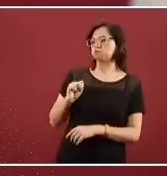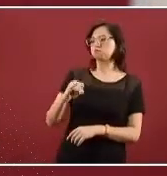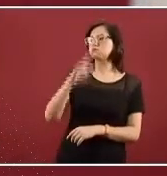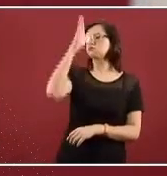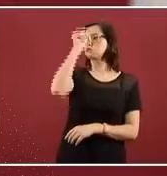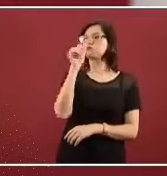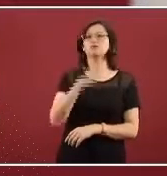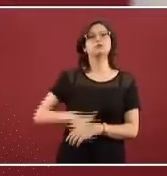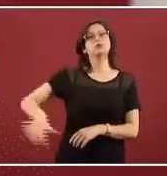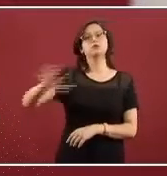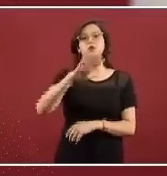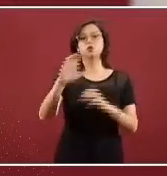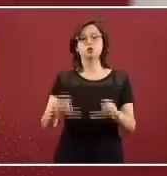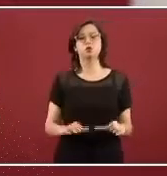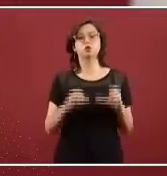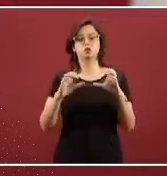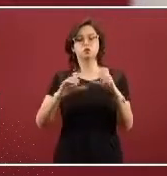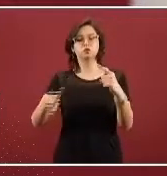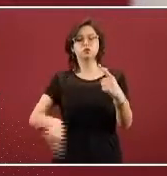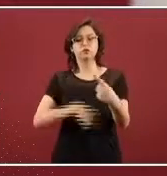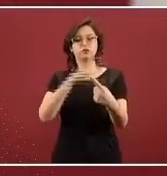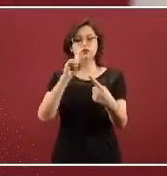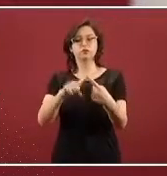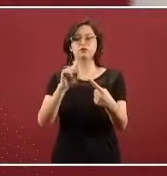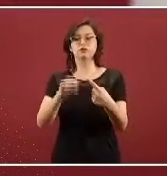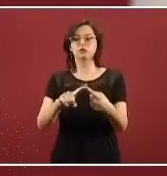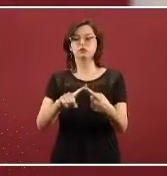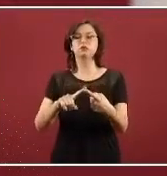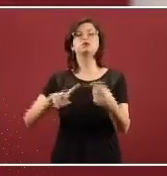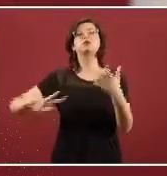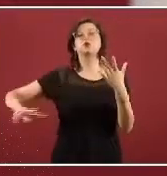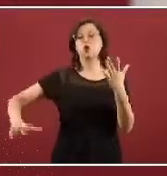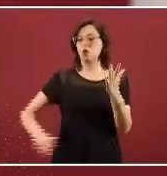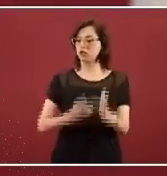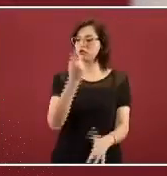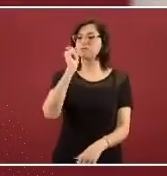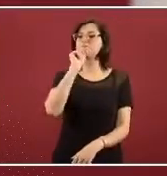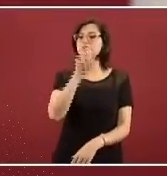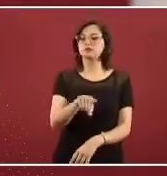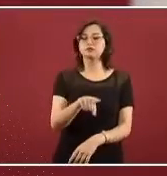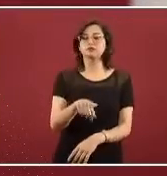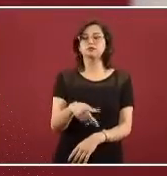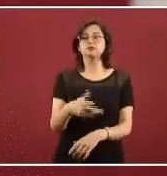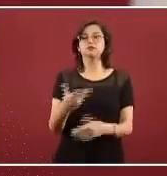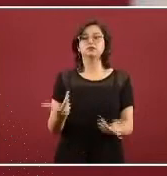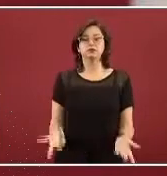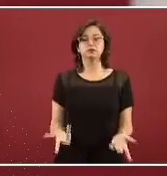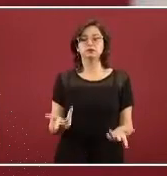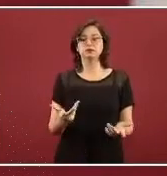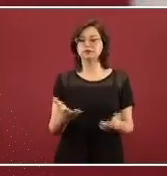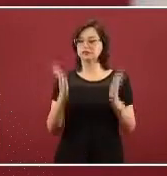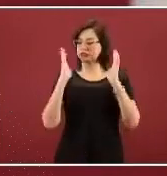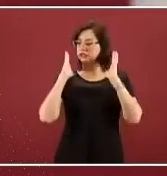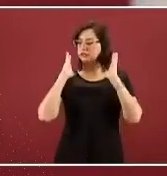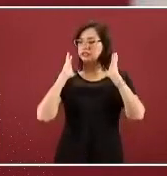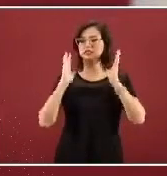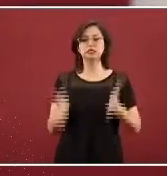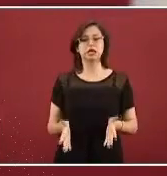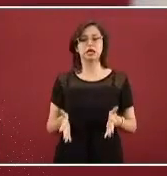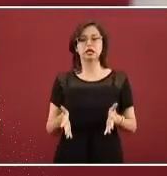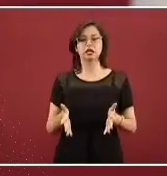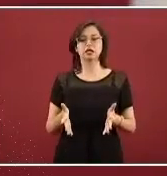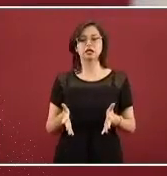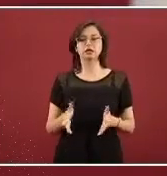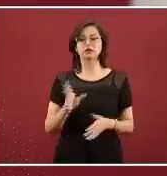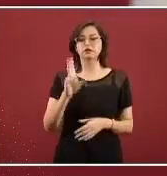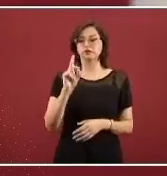sanitaria. La primera medida que ratifica la ya publicada es se ordena la suspensión inmediata